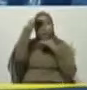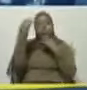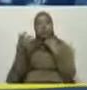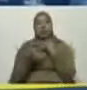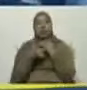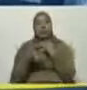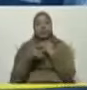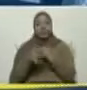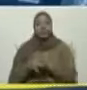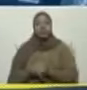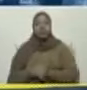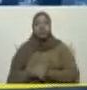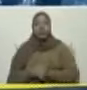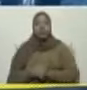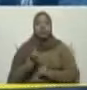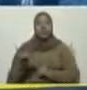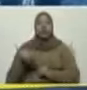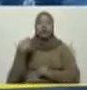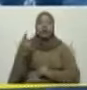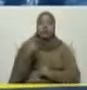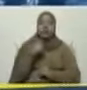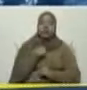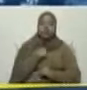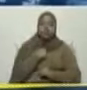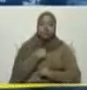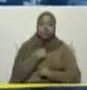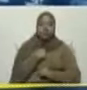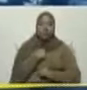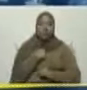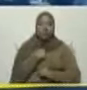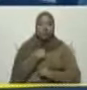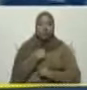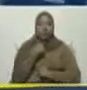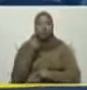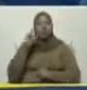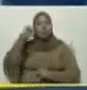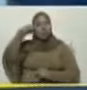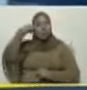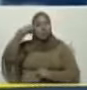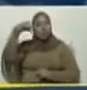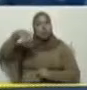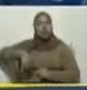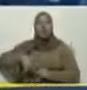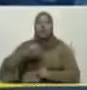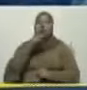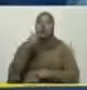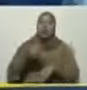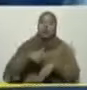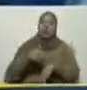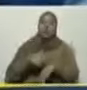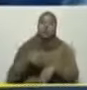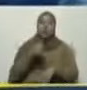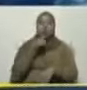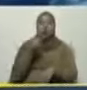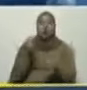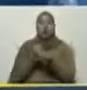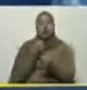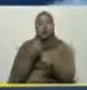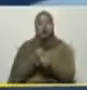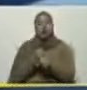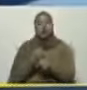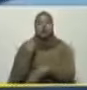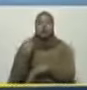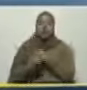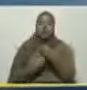que se escuche Después que yo debele la placa de recuerdo a esta obra para mejorar la calidad y elevar la